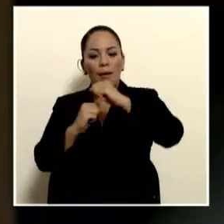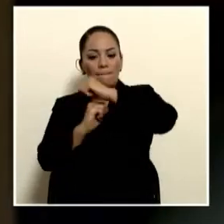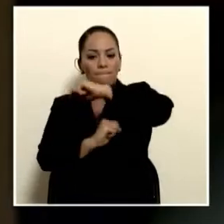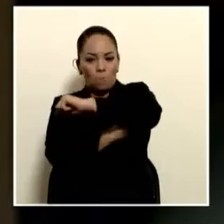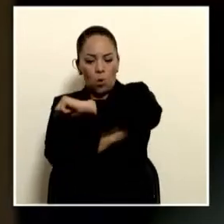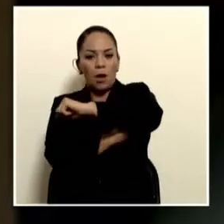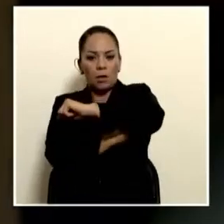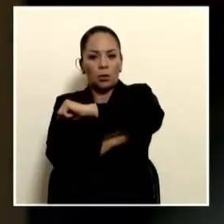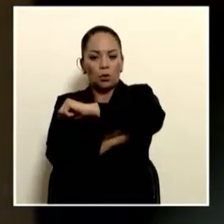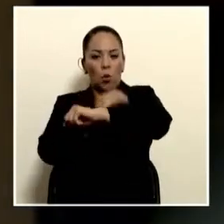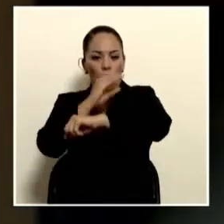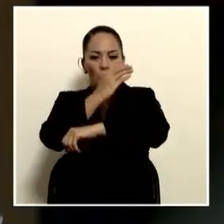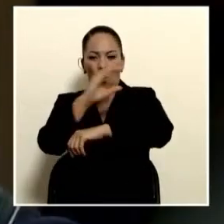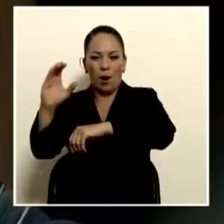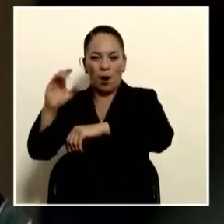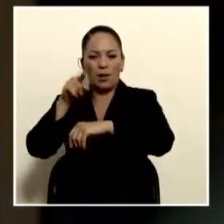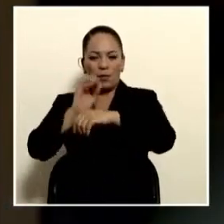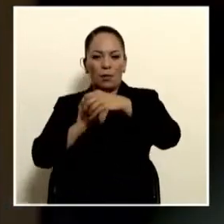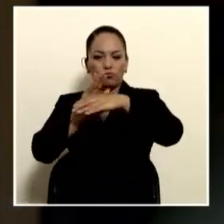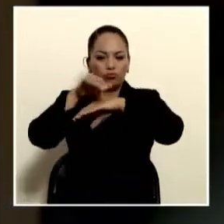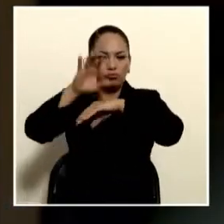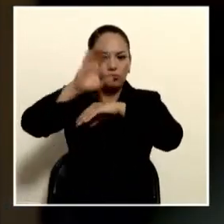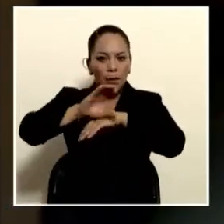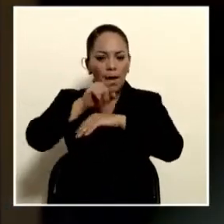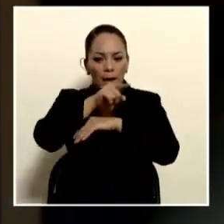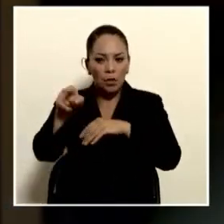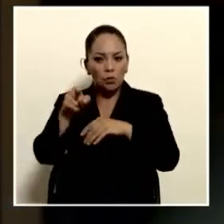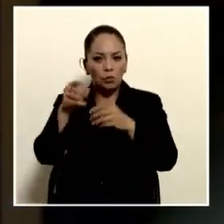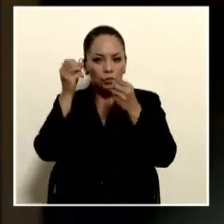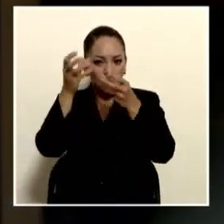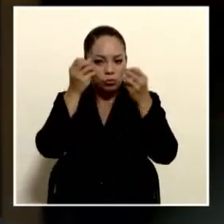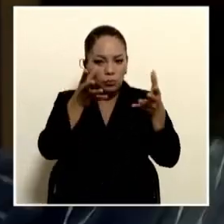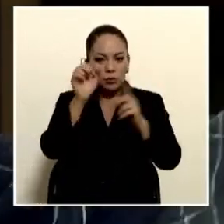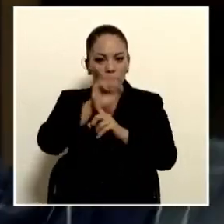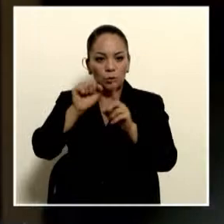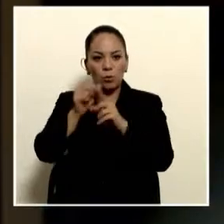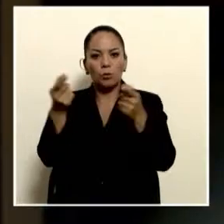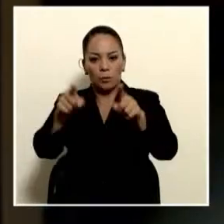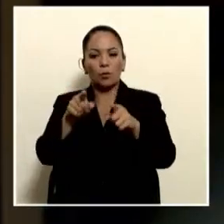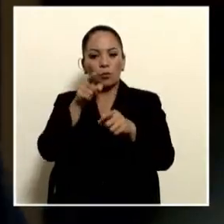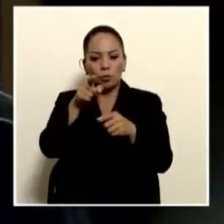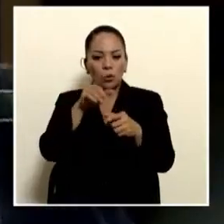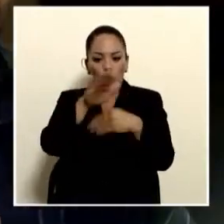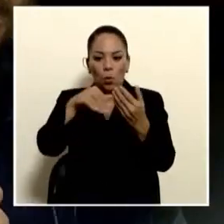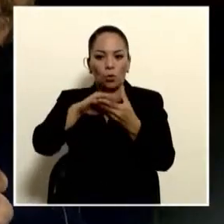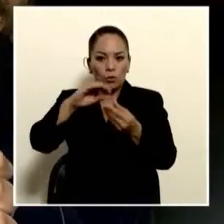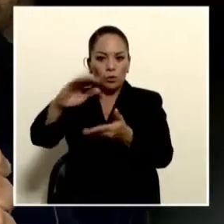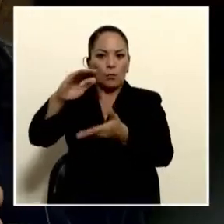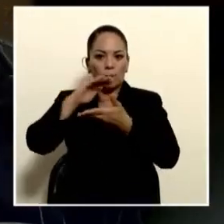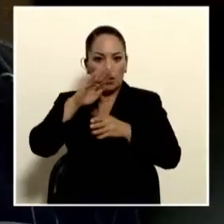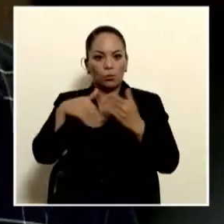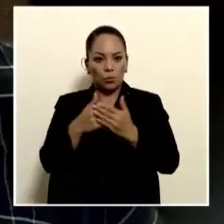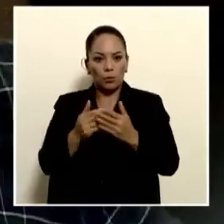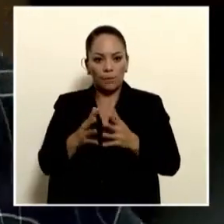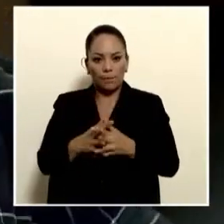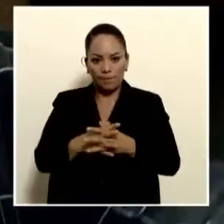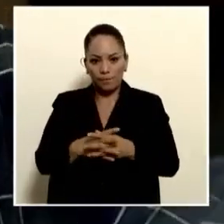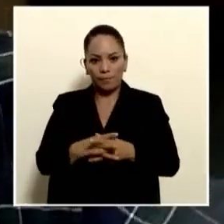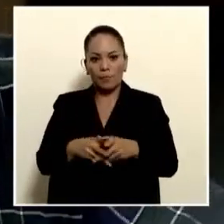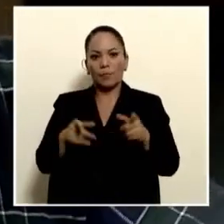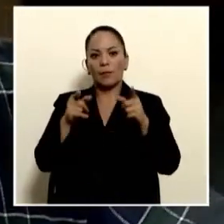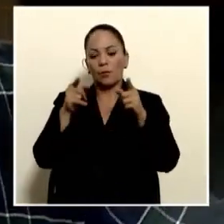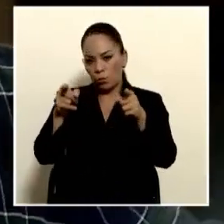Caldera, le transmitieron su profunda preocupación por lo que está sucediendo ahí, lo que usted muy bien nos ha comentado a todos, y